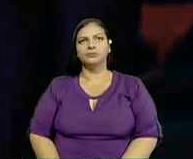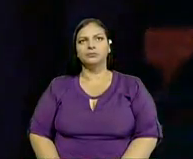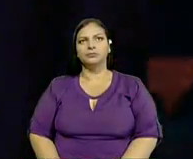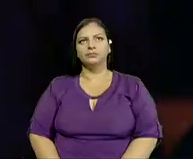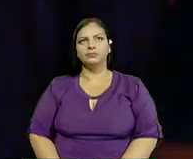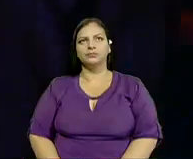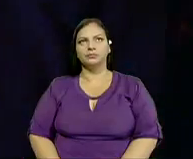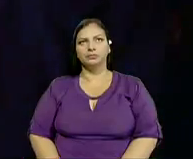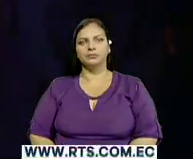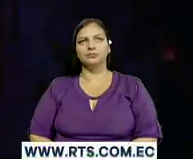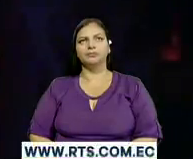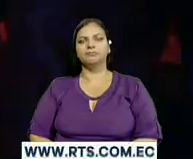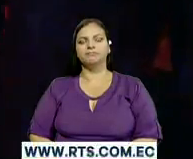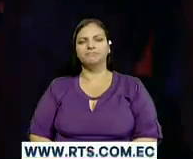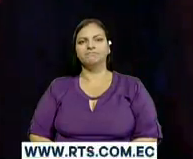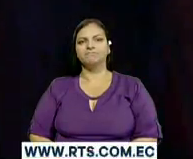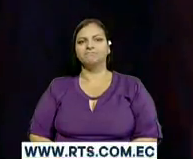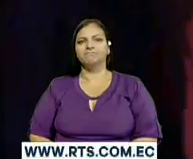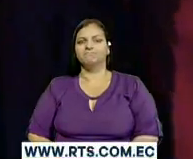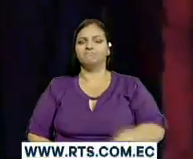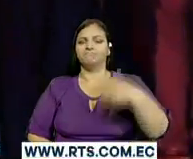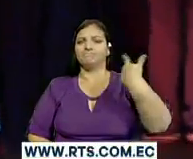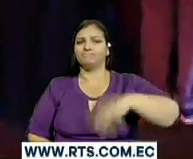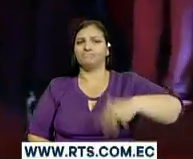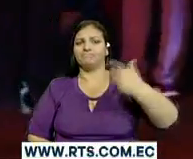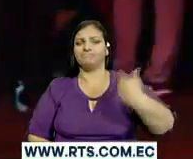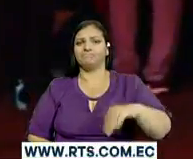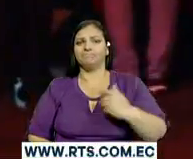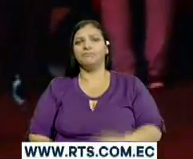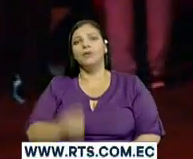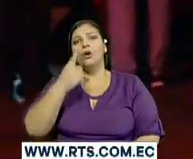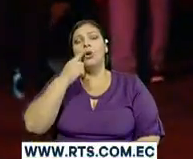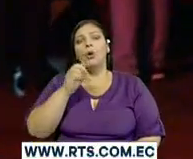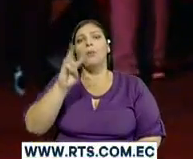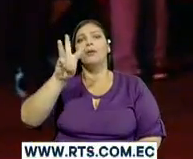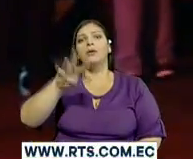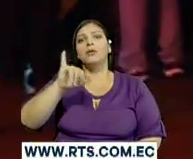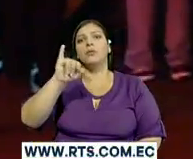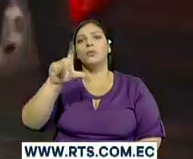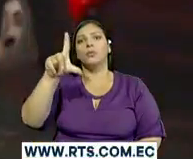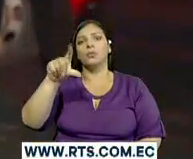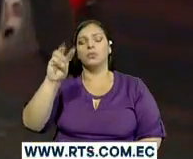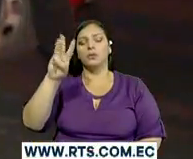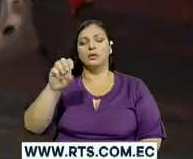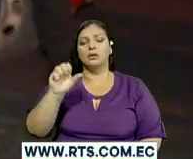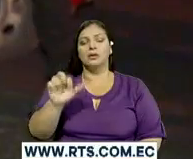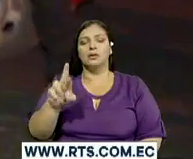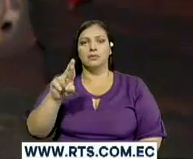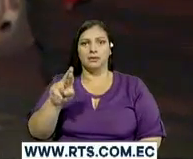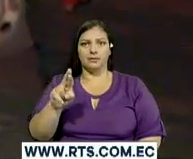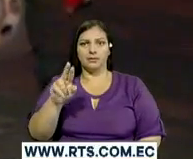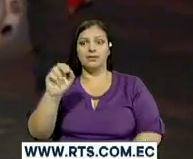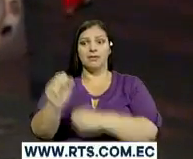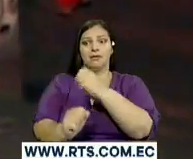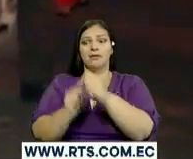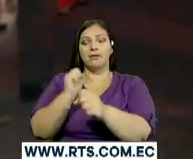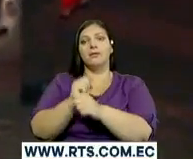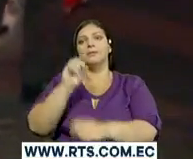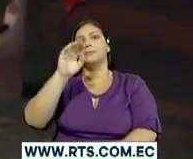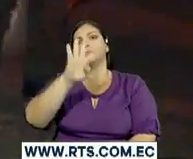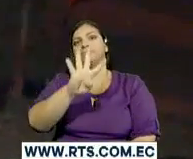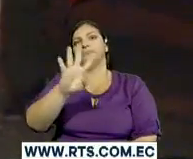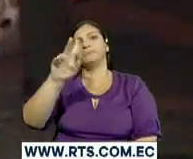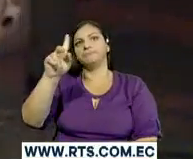Un disparo en la cabeza acabó con la vida de Wilmer Ben, de 41 años. El asesinato